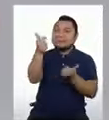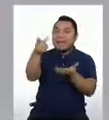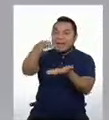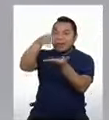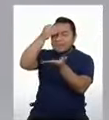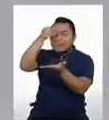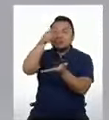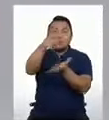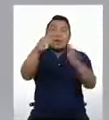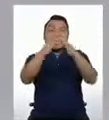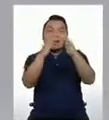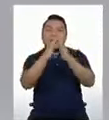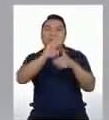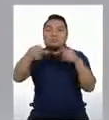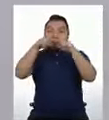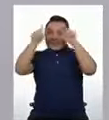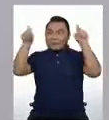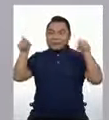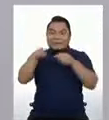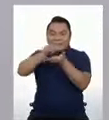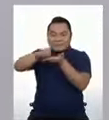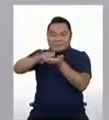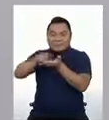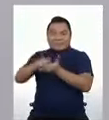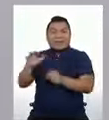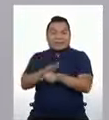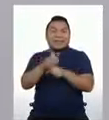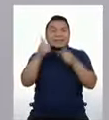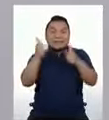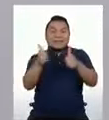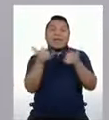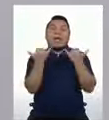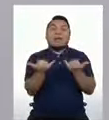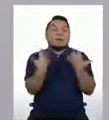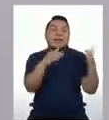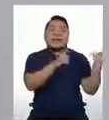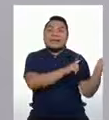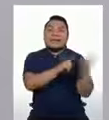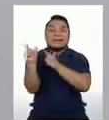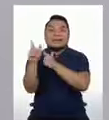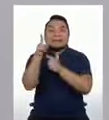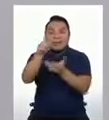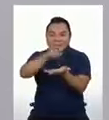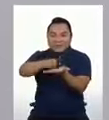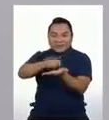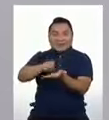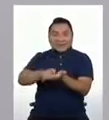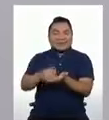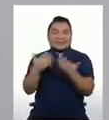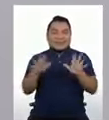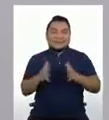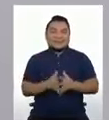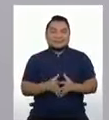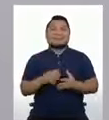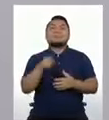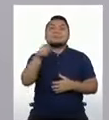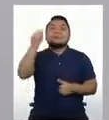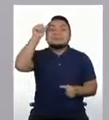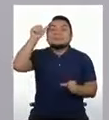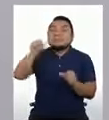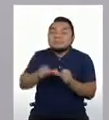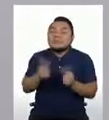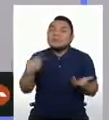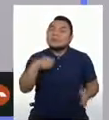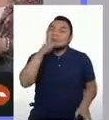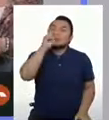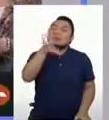que en casa lo hayan completado también. Ahora están listos para escribir el primer borrador de la historia. ¿Recuerdas, Patti, que les